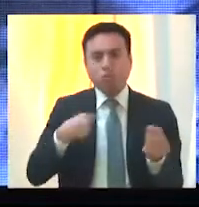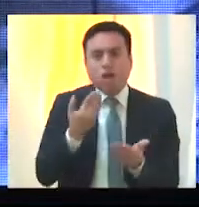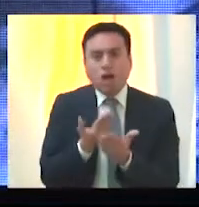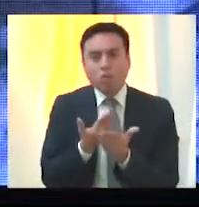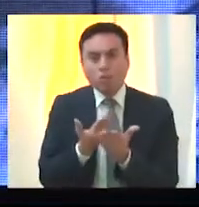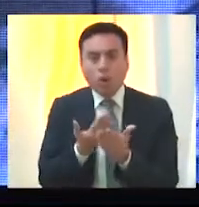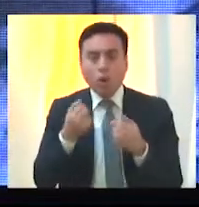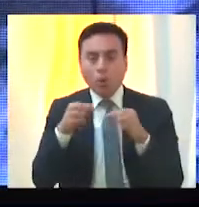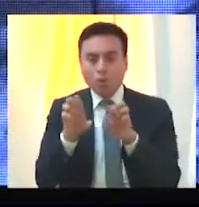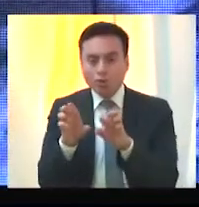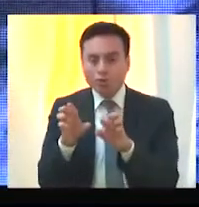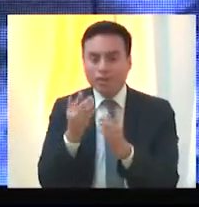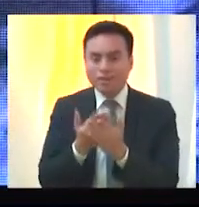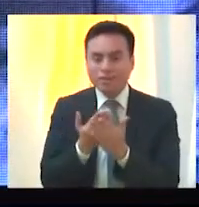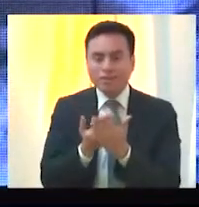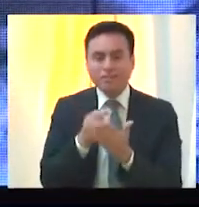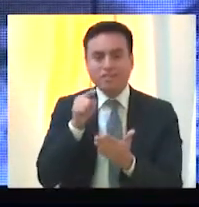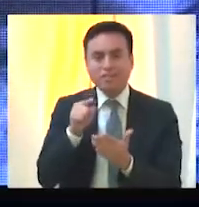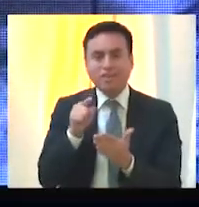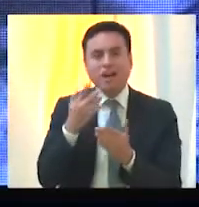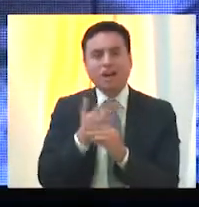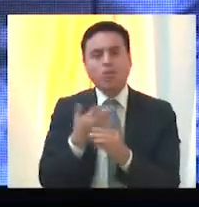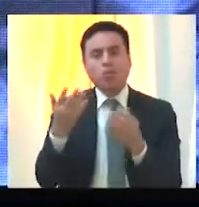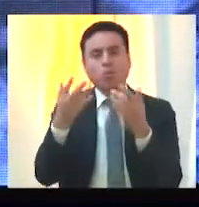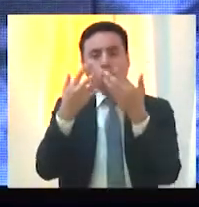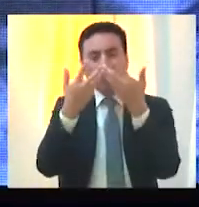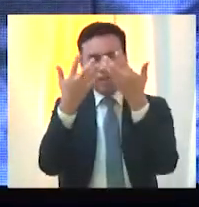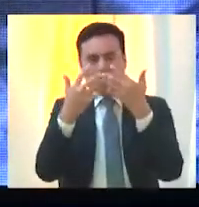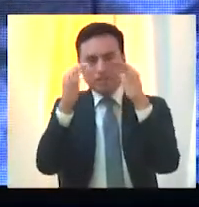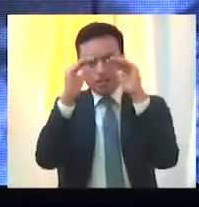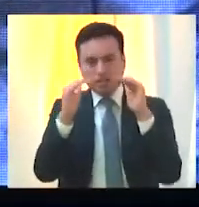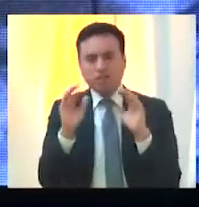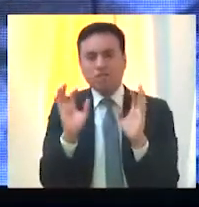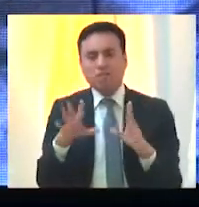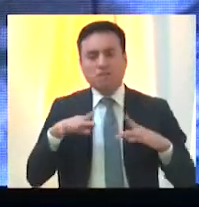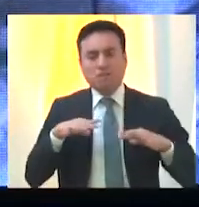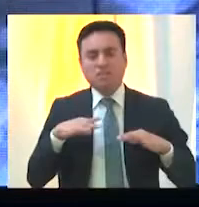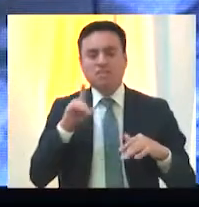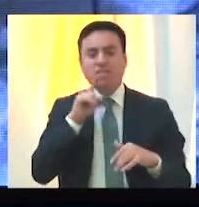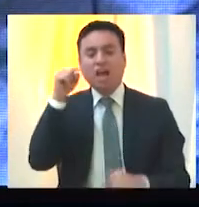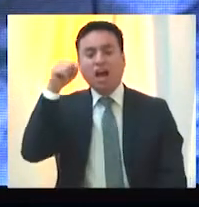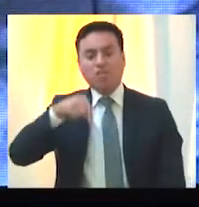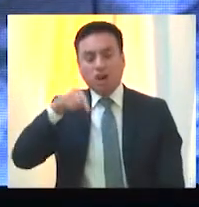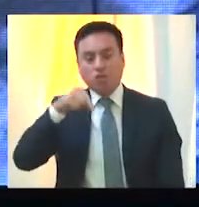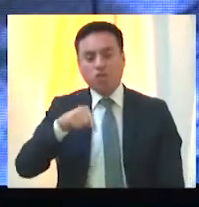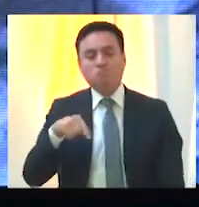aprovechar esas oportunidades, y por lo tanto hay un cuadrante feliz que es el que está ahí abajo